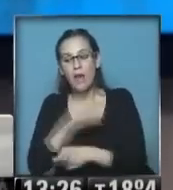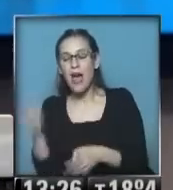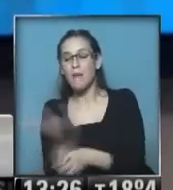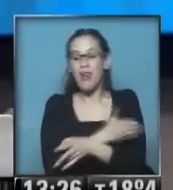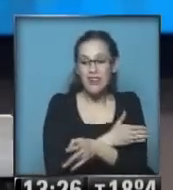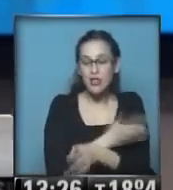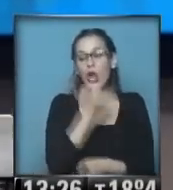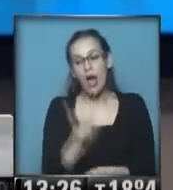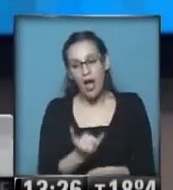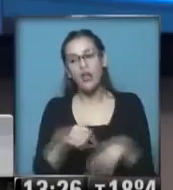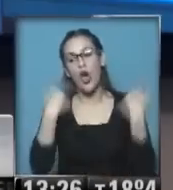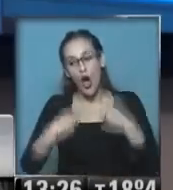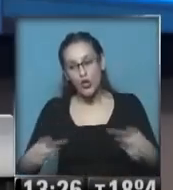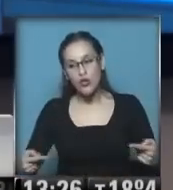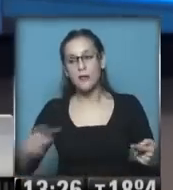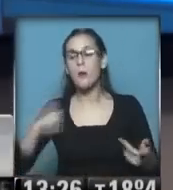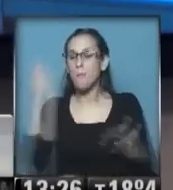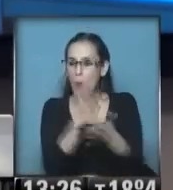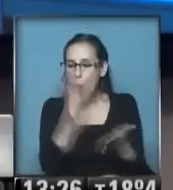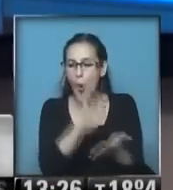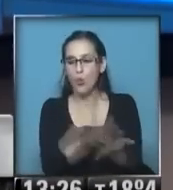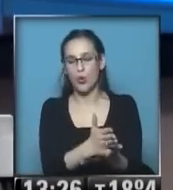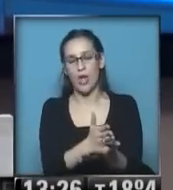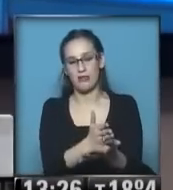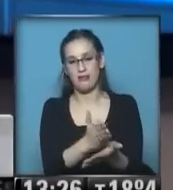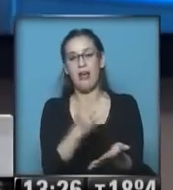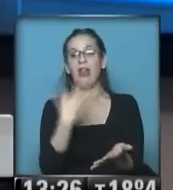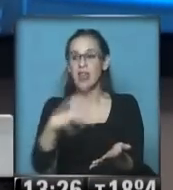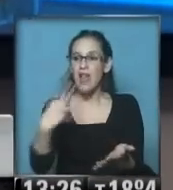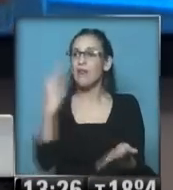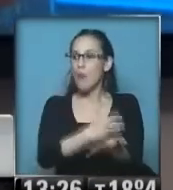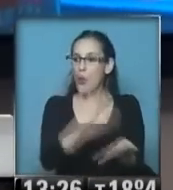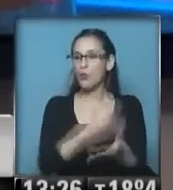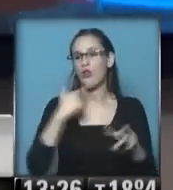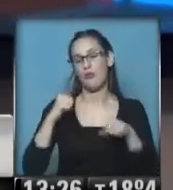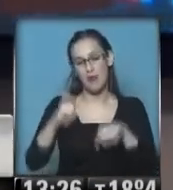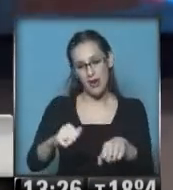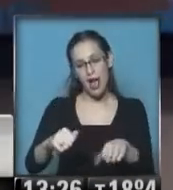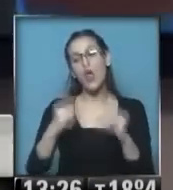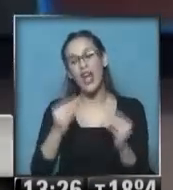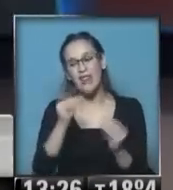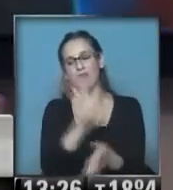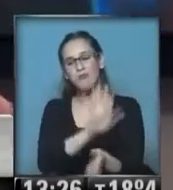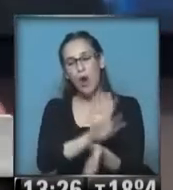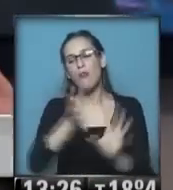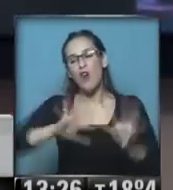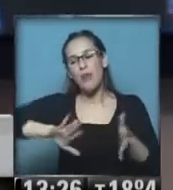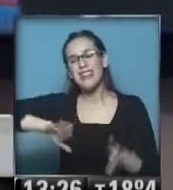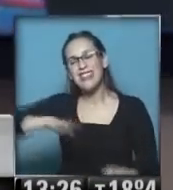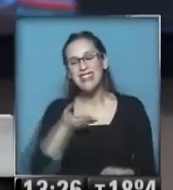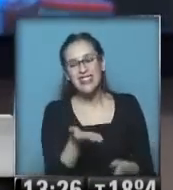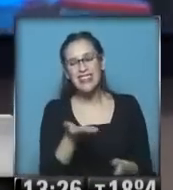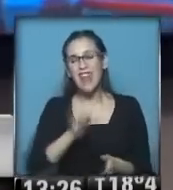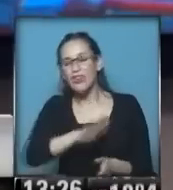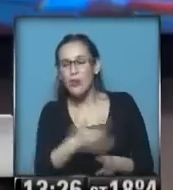relevamientos aplicando las multas correspondientes por las infracciones que que significa engañar a los consumidores poniendo un producto que no